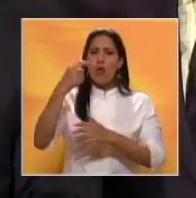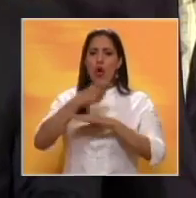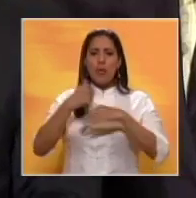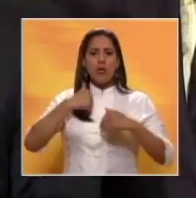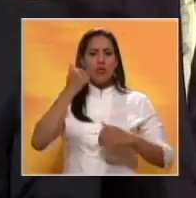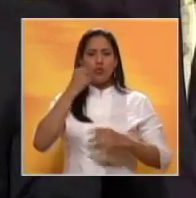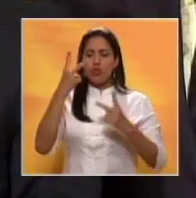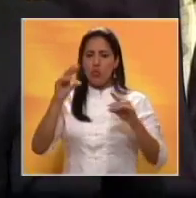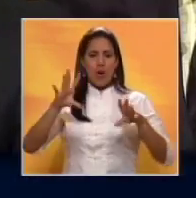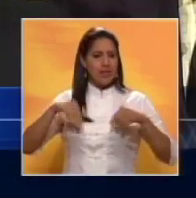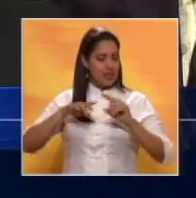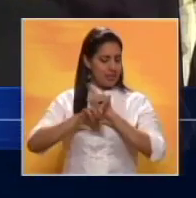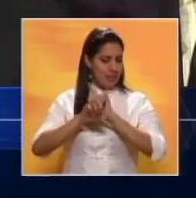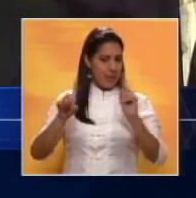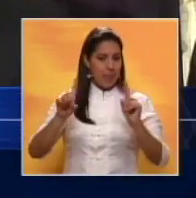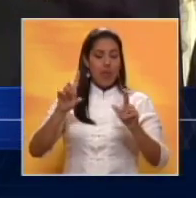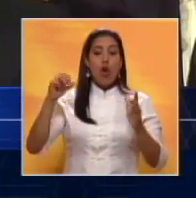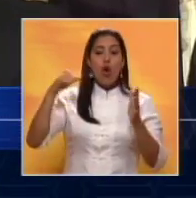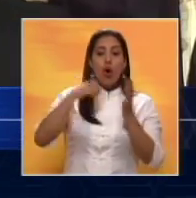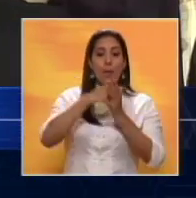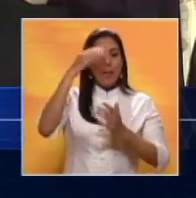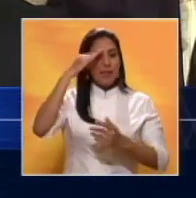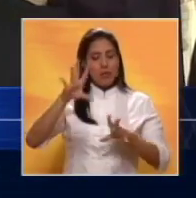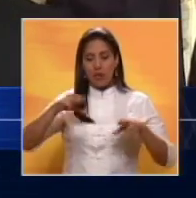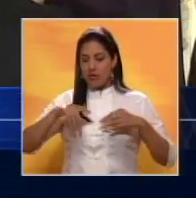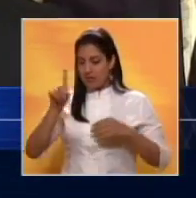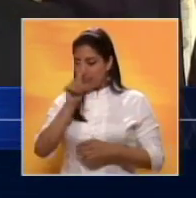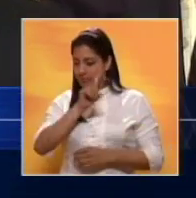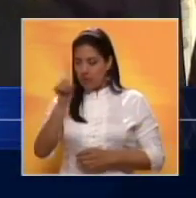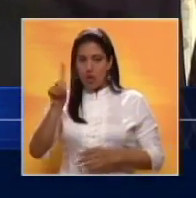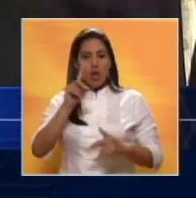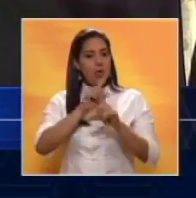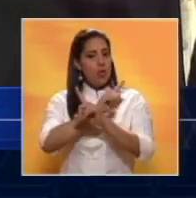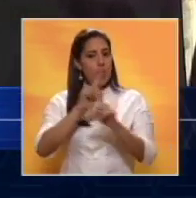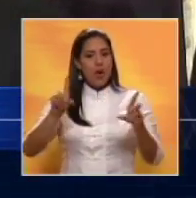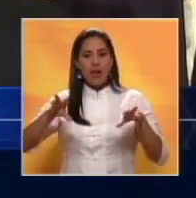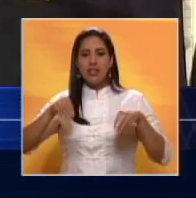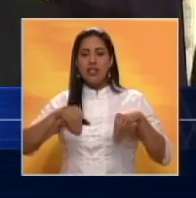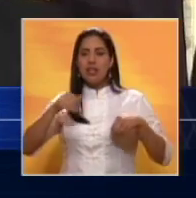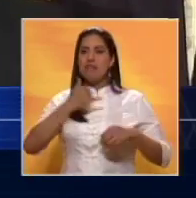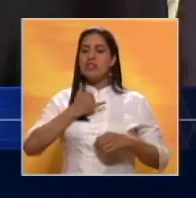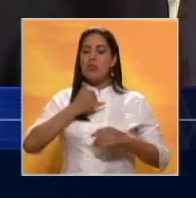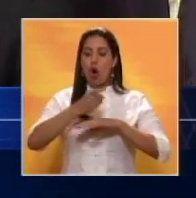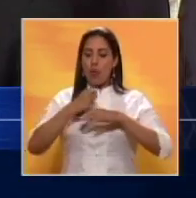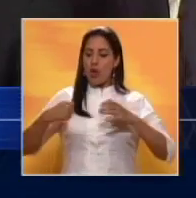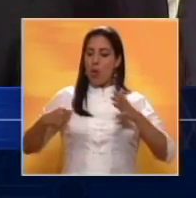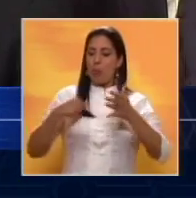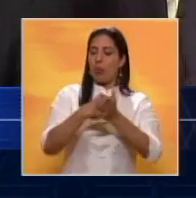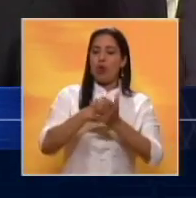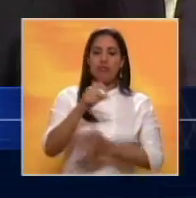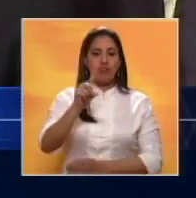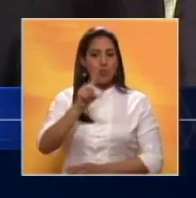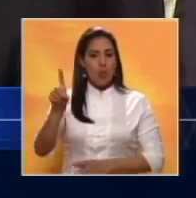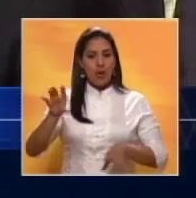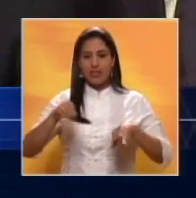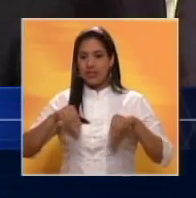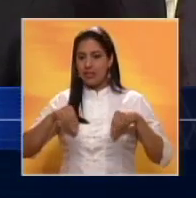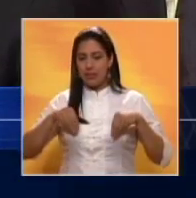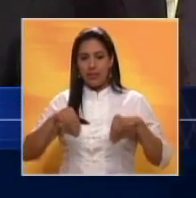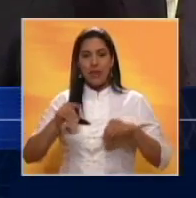Estado. No acepta golpes militares, no acepta autogolpes. Está la